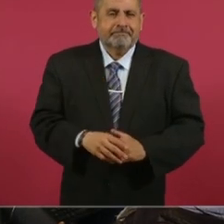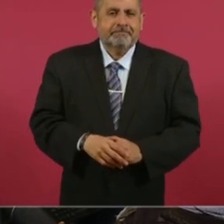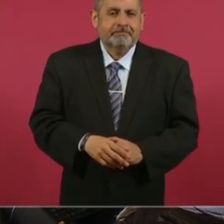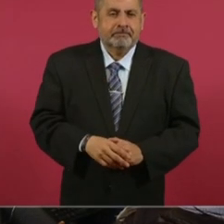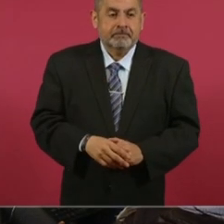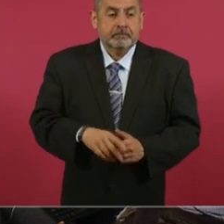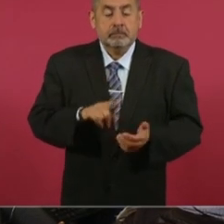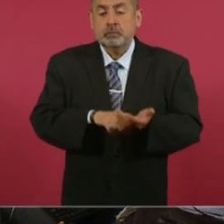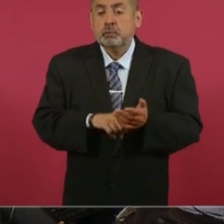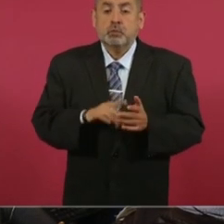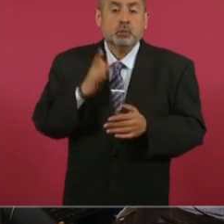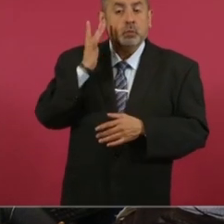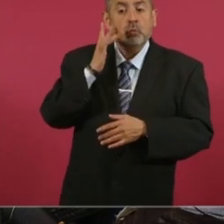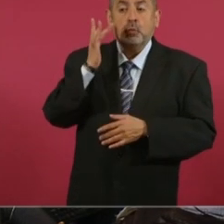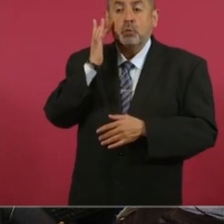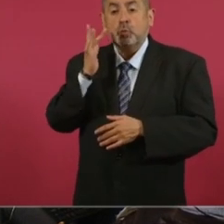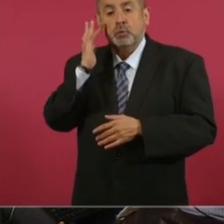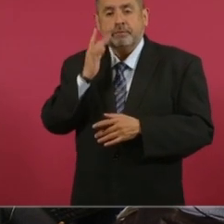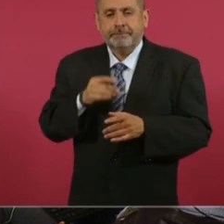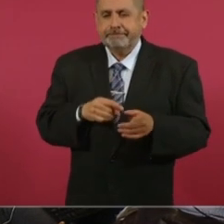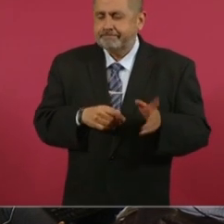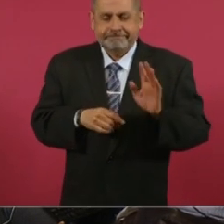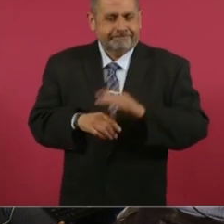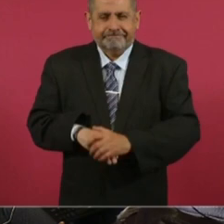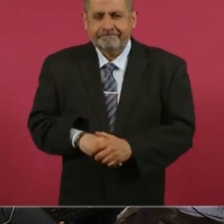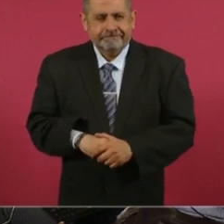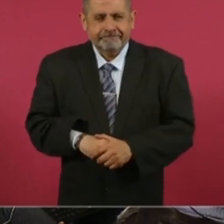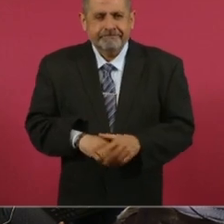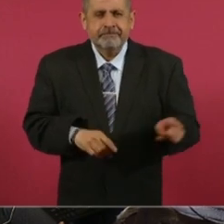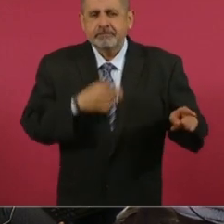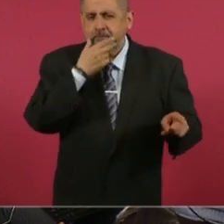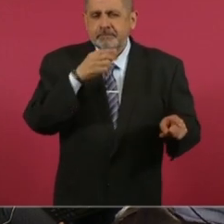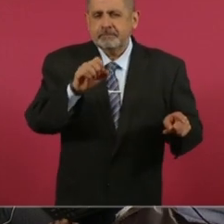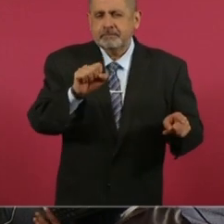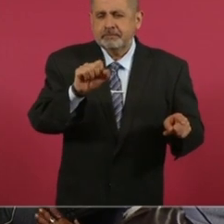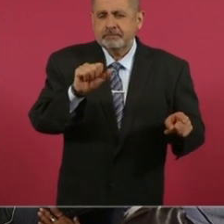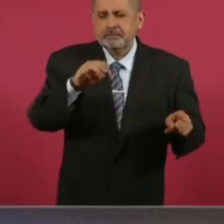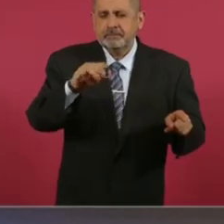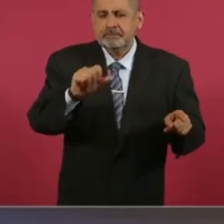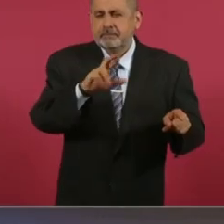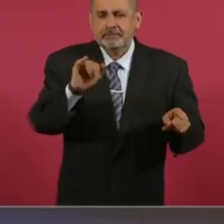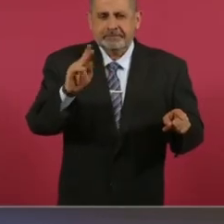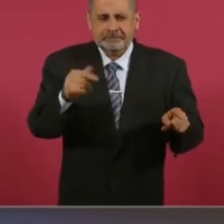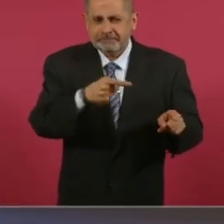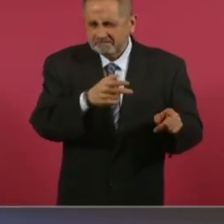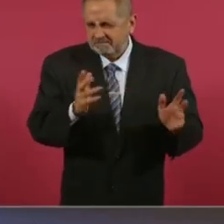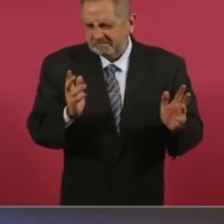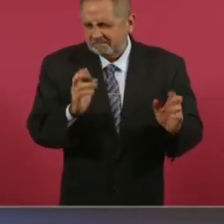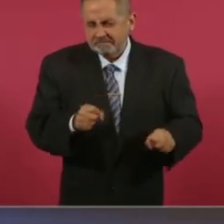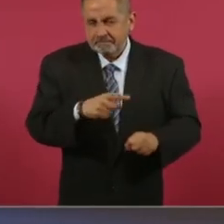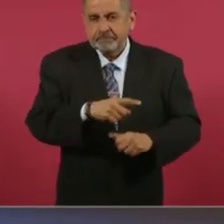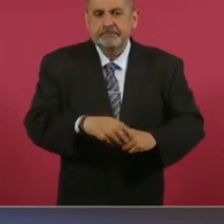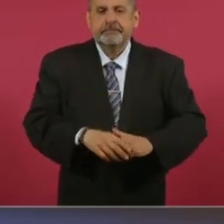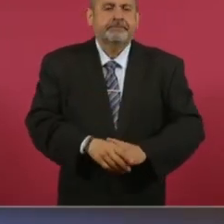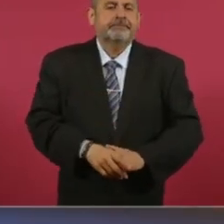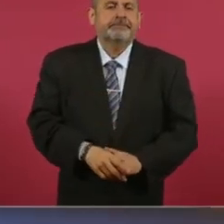Lo disimulan. Esa marripa, ¿no?